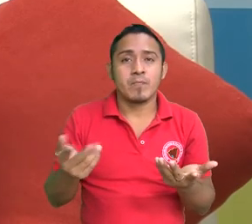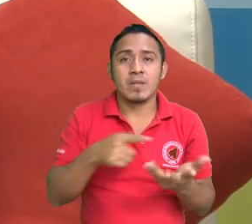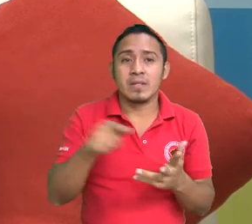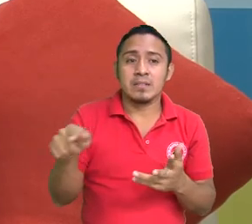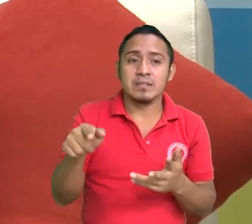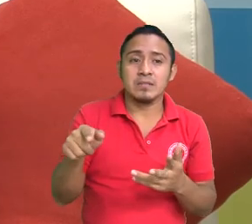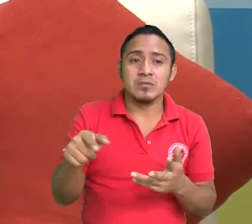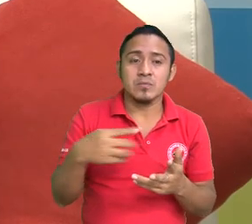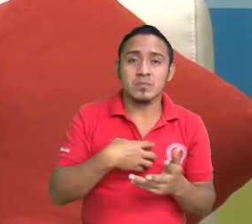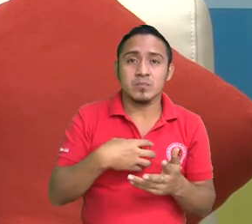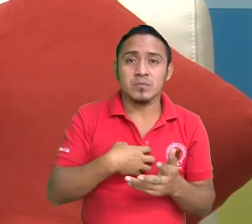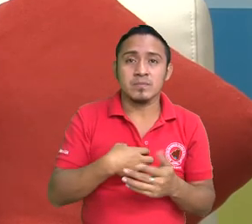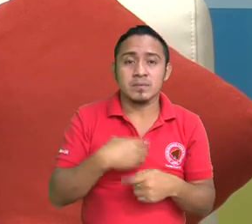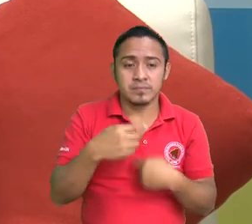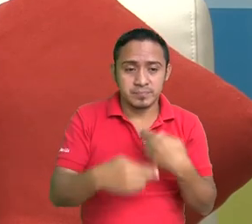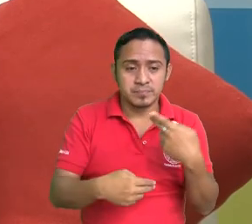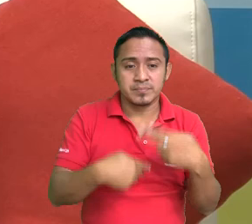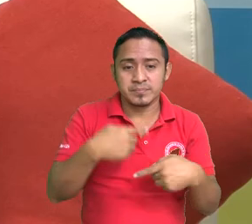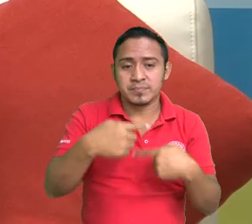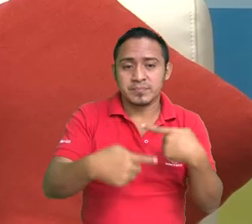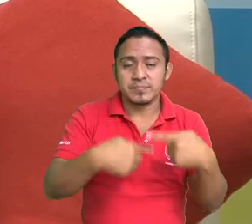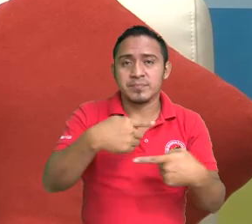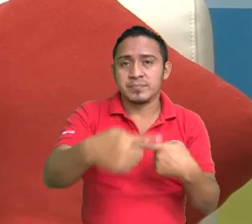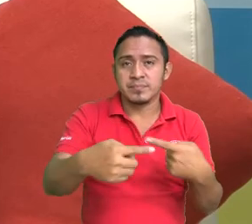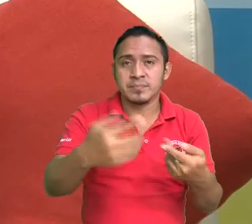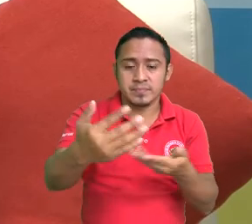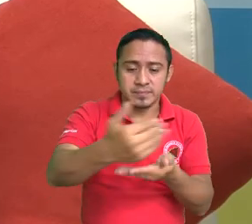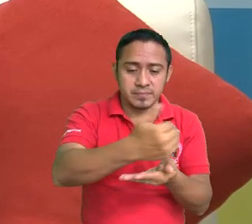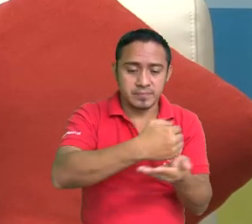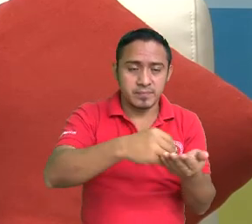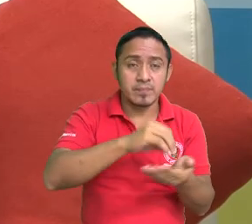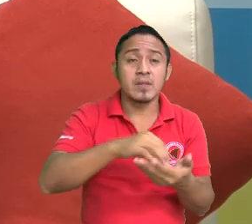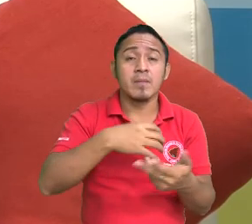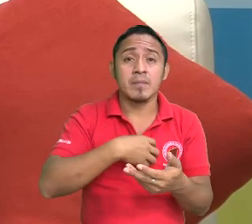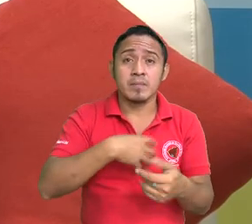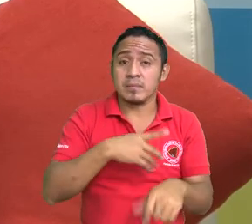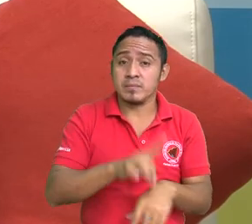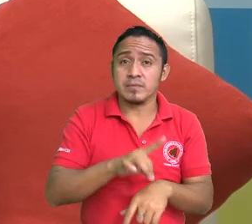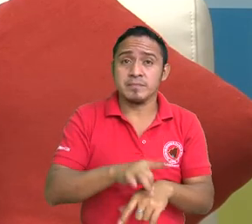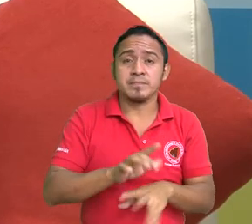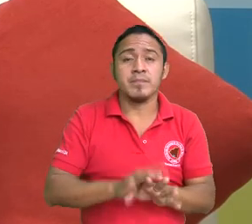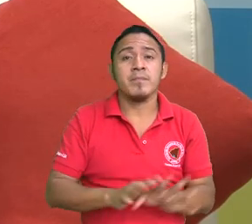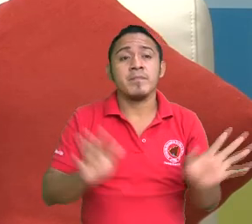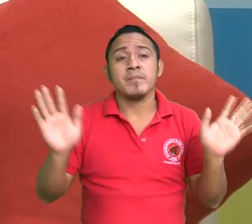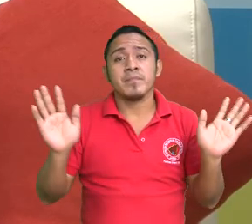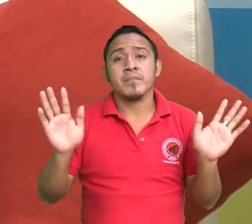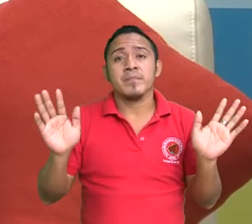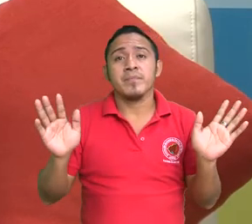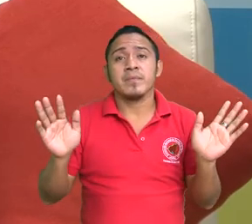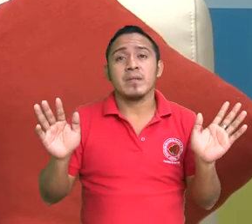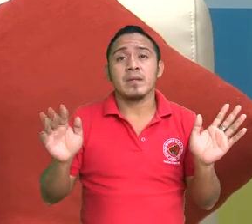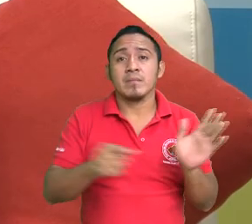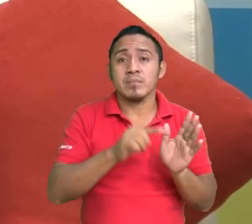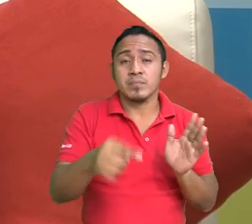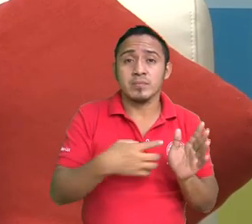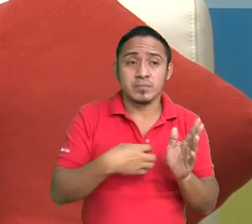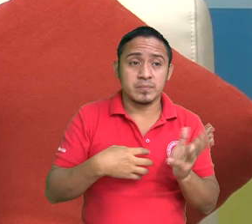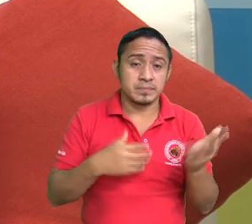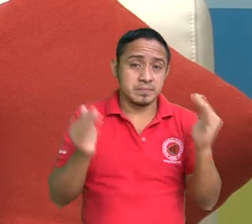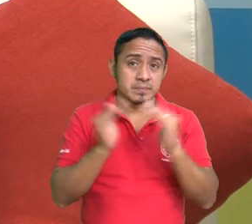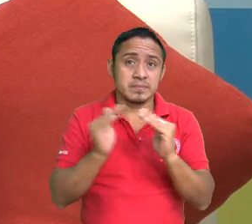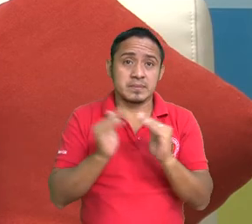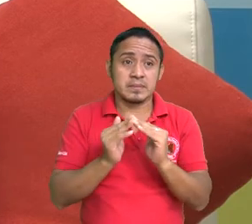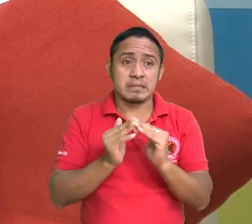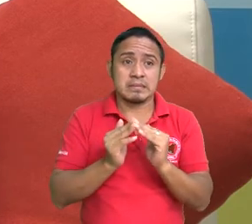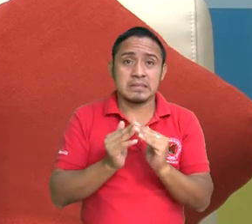es algo que lo hacen procesado, que tiene sus concentraciones médicas. Entonces, no, si lo hacen en casa,